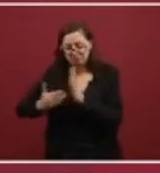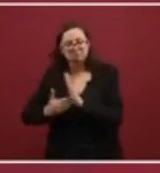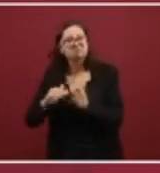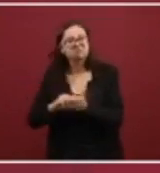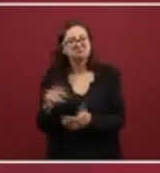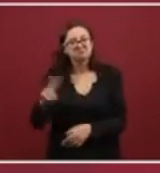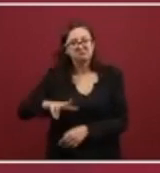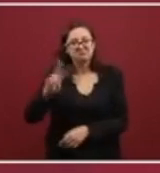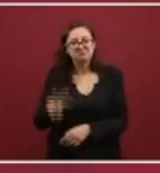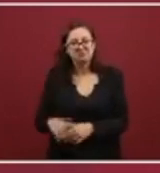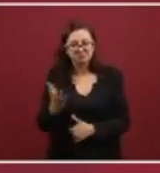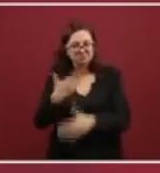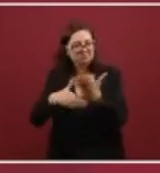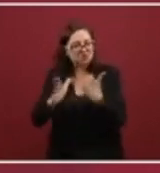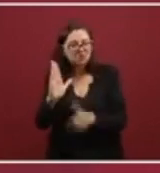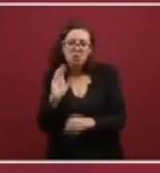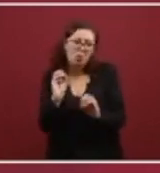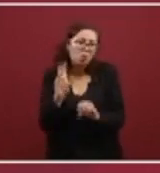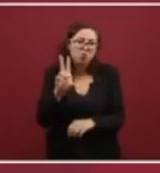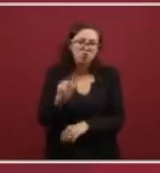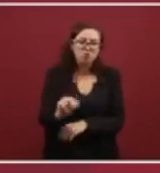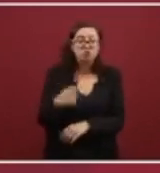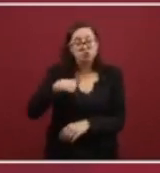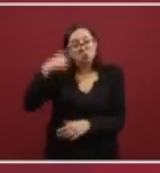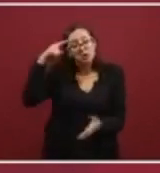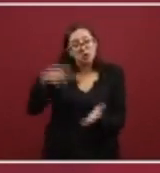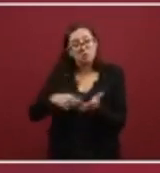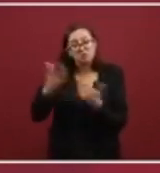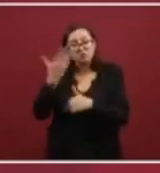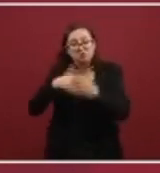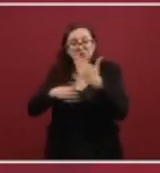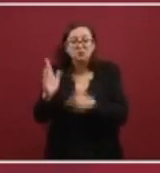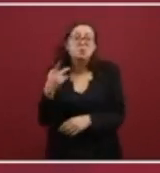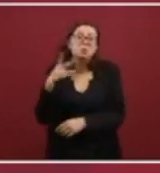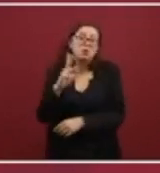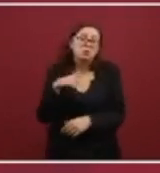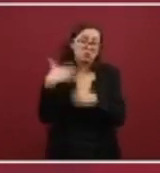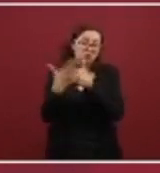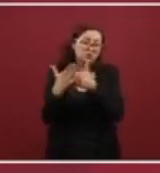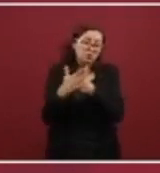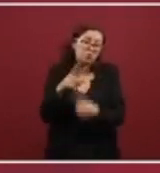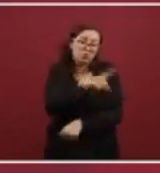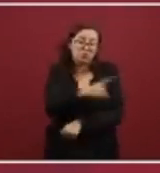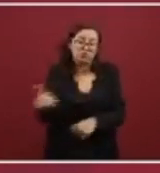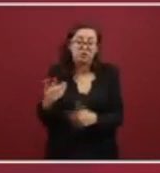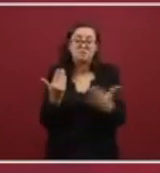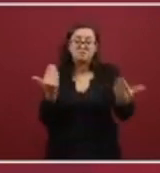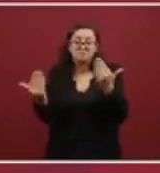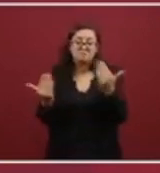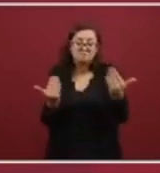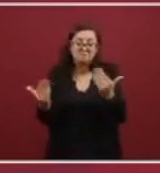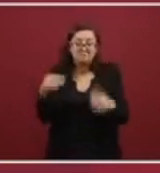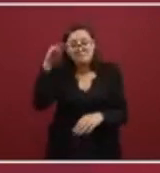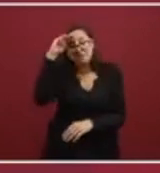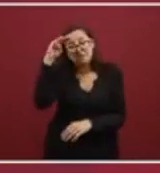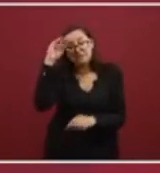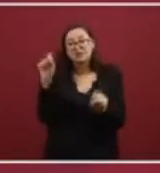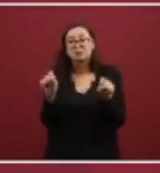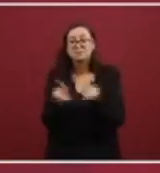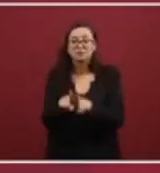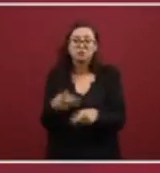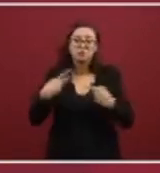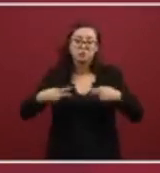que se plantearon. Yo creo que sí la va a tener, pero desde luego que ustedes pues tendrán que hacer una valoración, así como la opinión pública. Pero